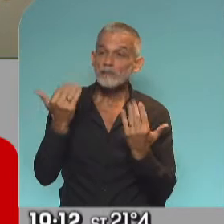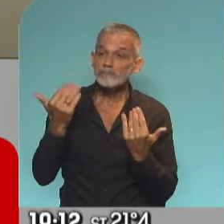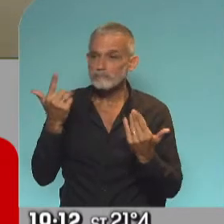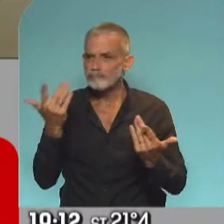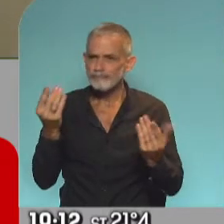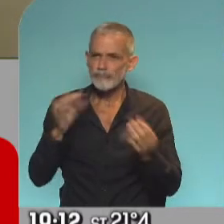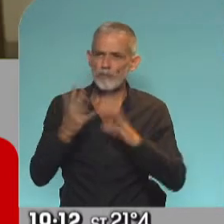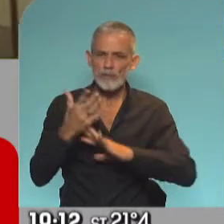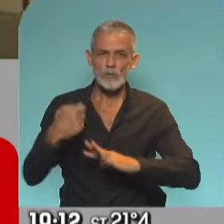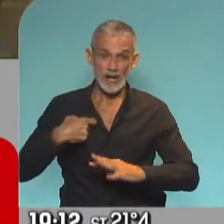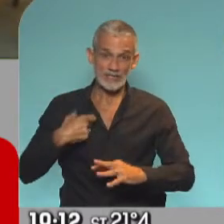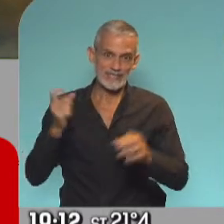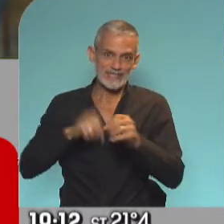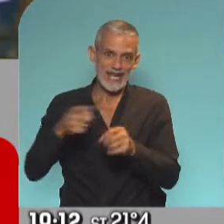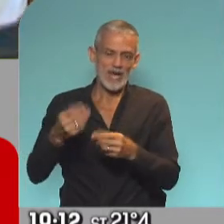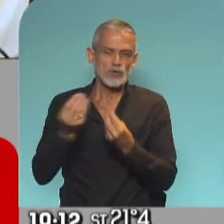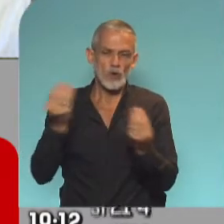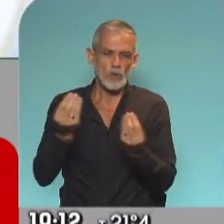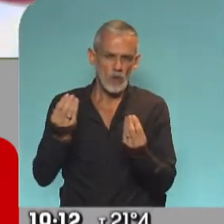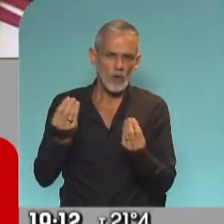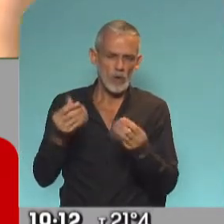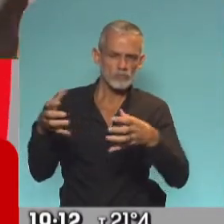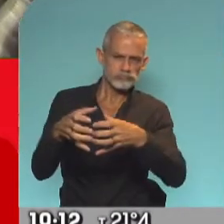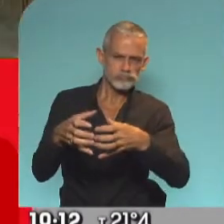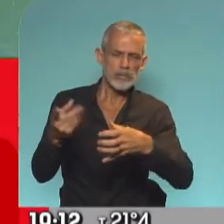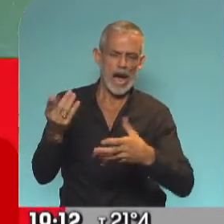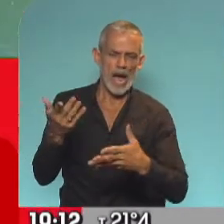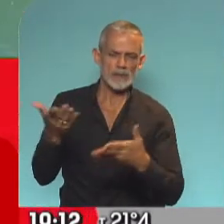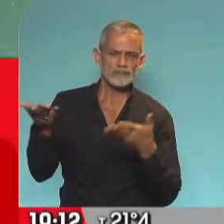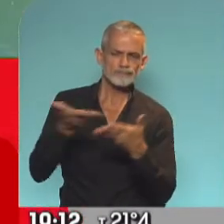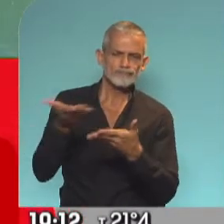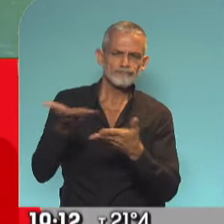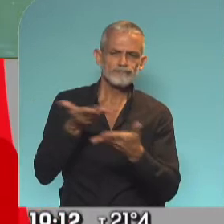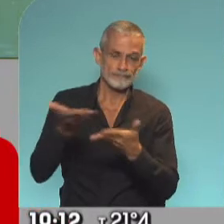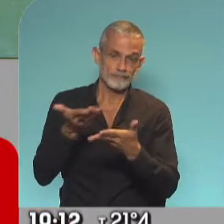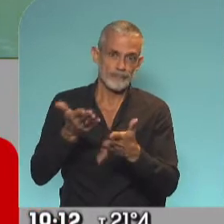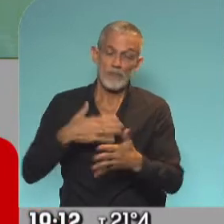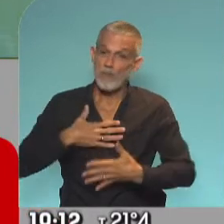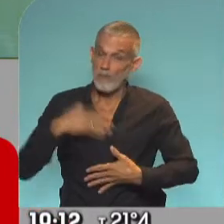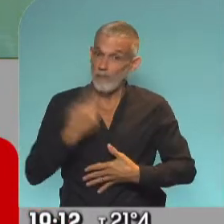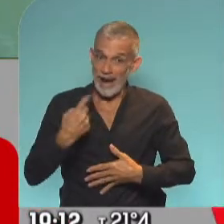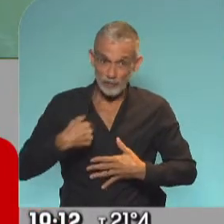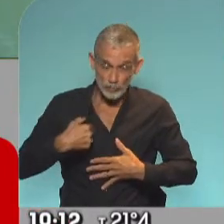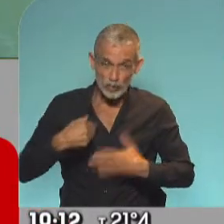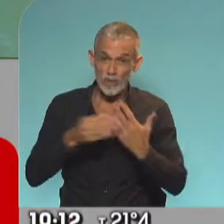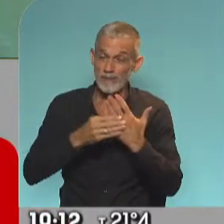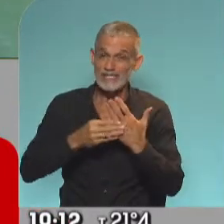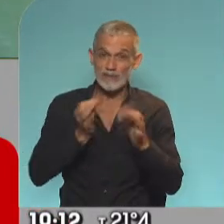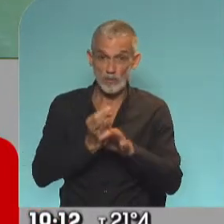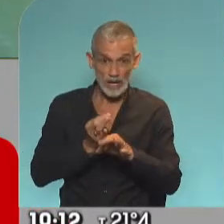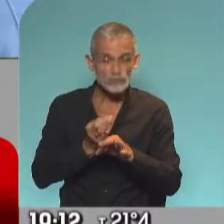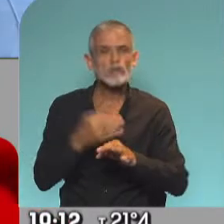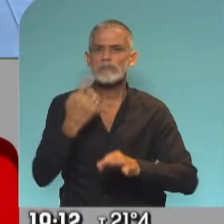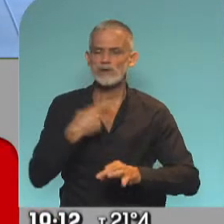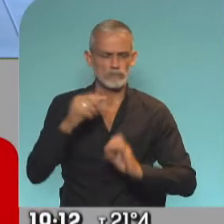la mirada de las organizaciones sindicales, no construir un espacio común, pero para nosotros la postura que tenemos es clara,